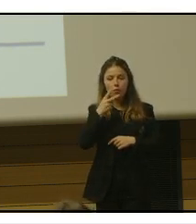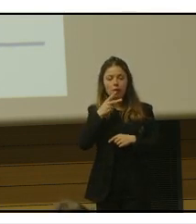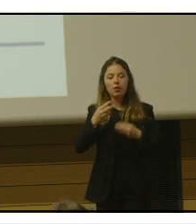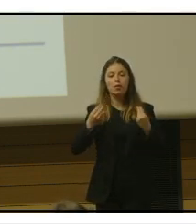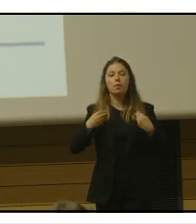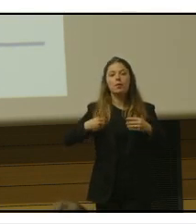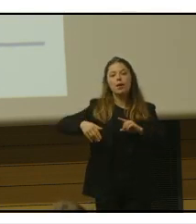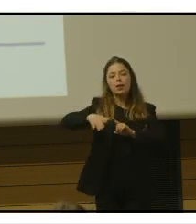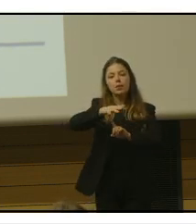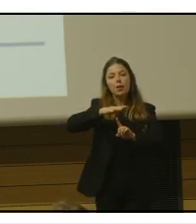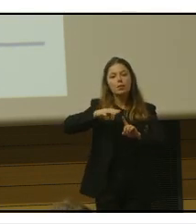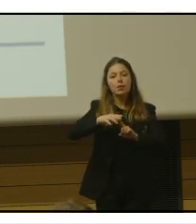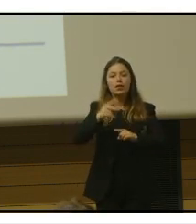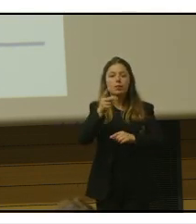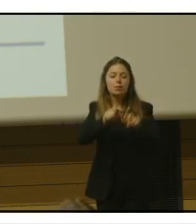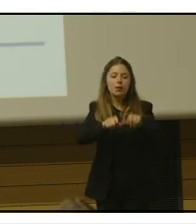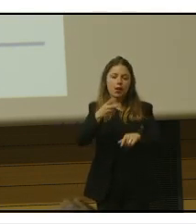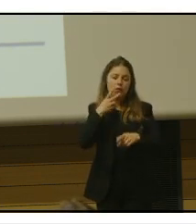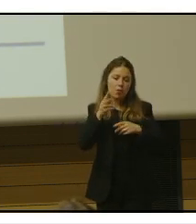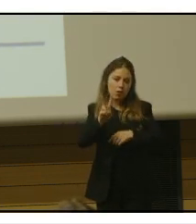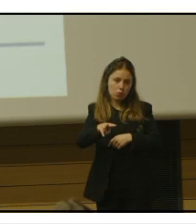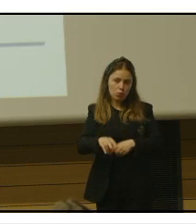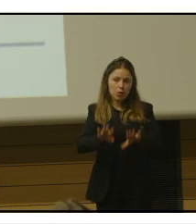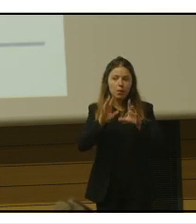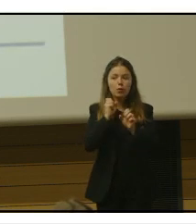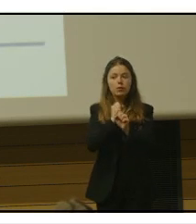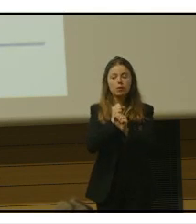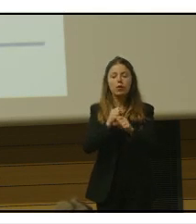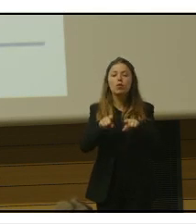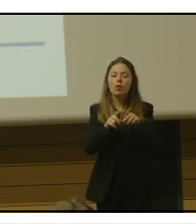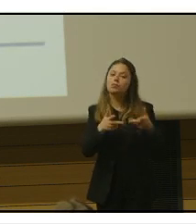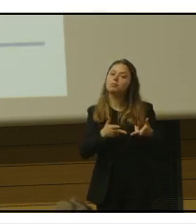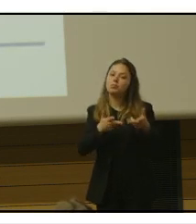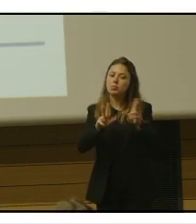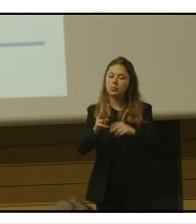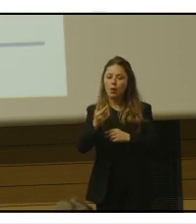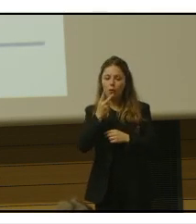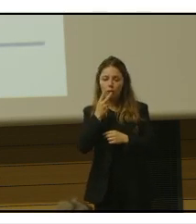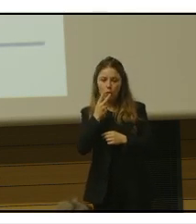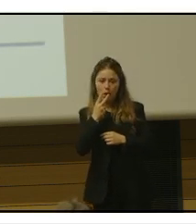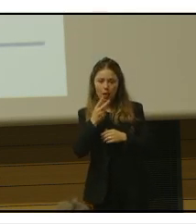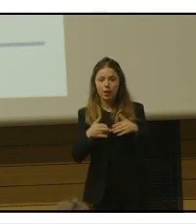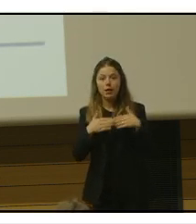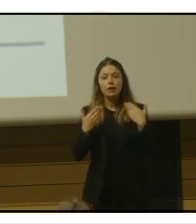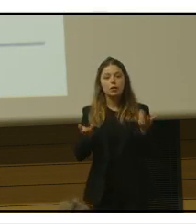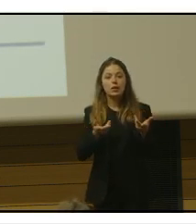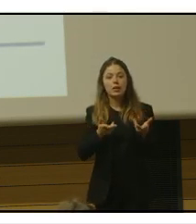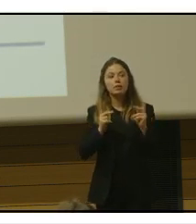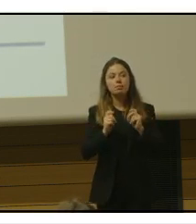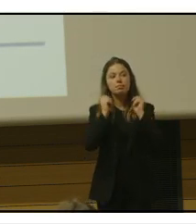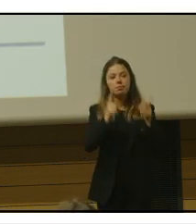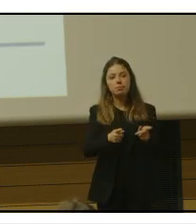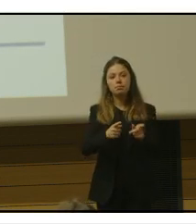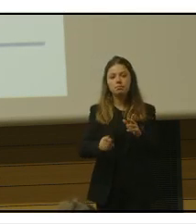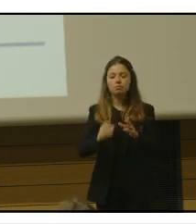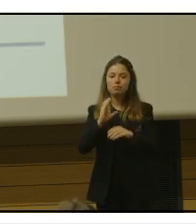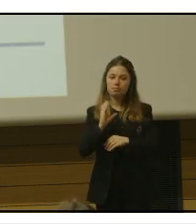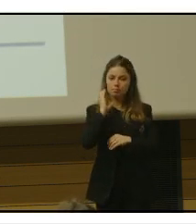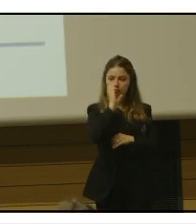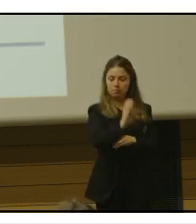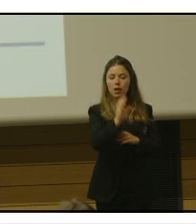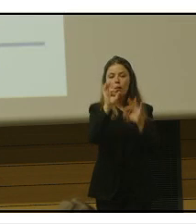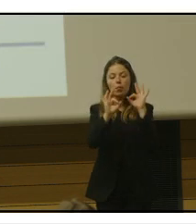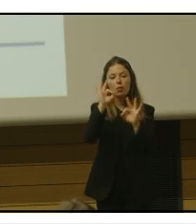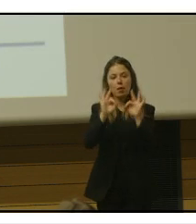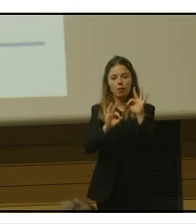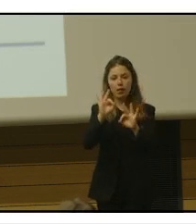ambiente de nunca fumadores, pero en su trabajo estaba permitido fumar. Bueno, pues le dieron una indemnización y dijeron que la probabilidad